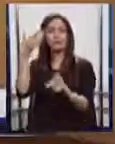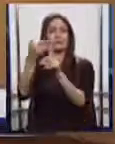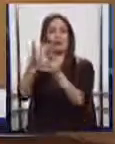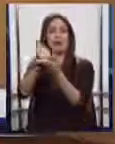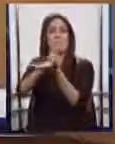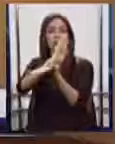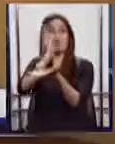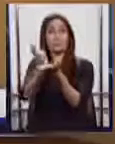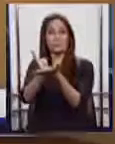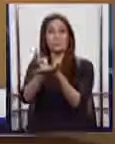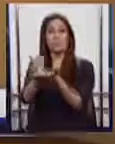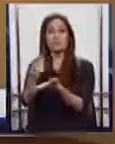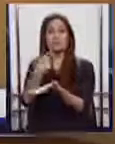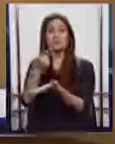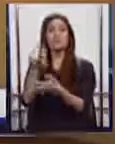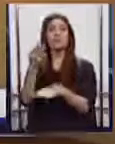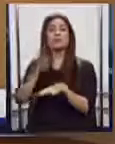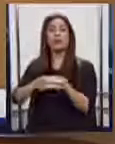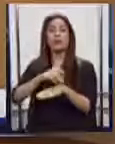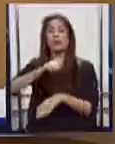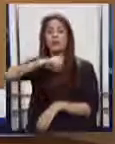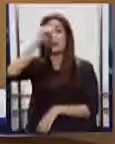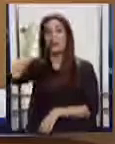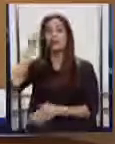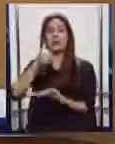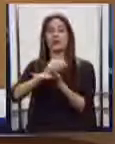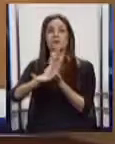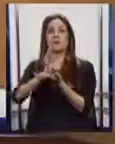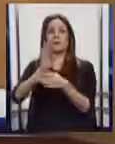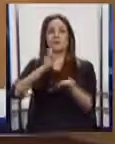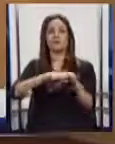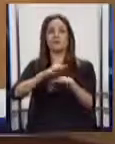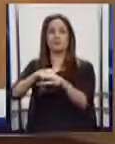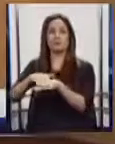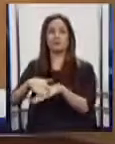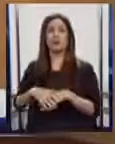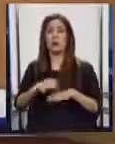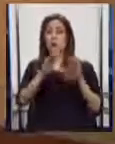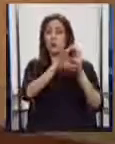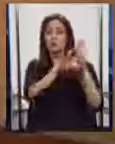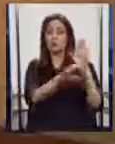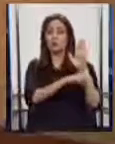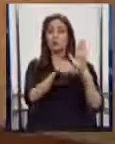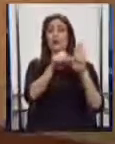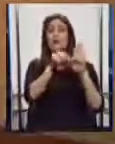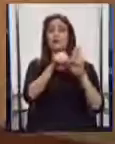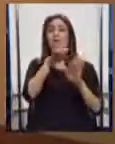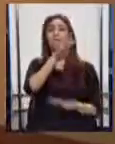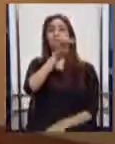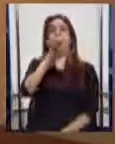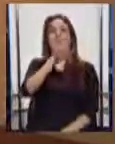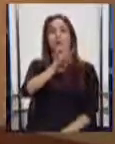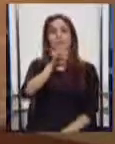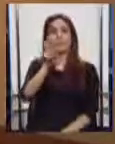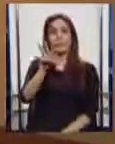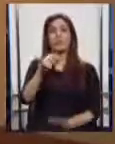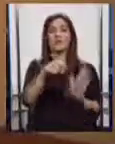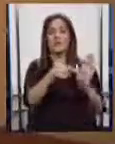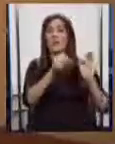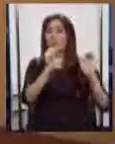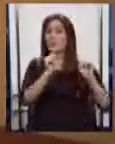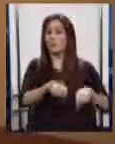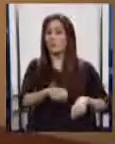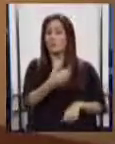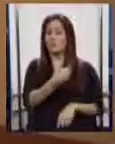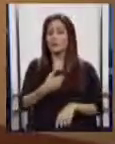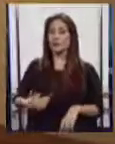asamblea constituyente en el evento de ganar las elecciones. La Constitución en el artículo 444 establece esa posibilidad por parte